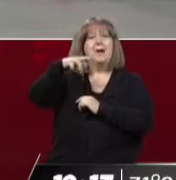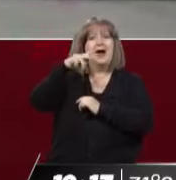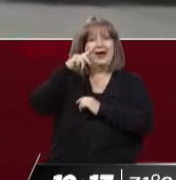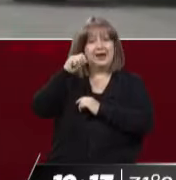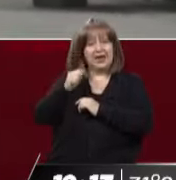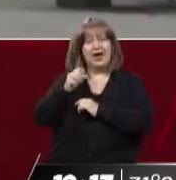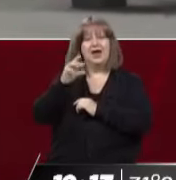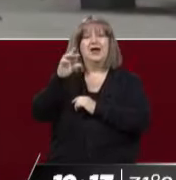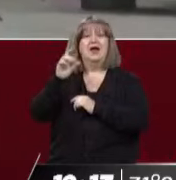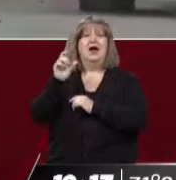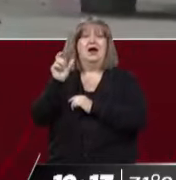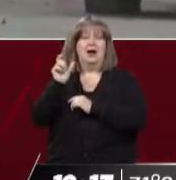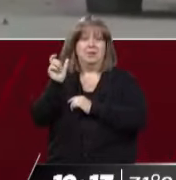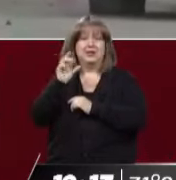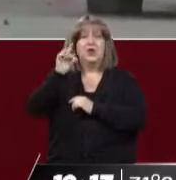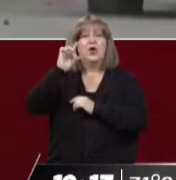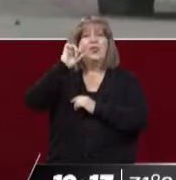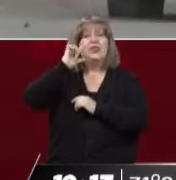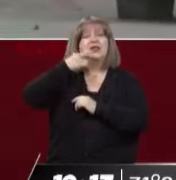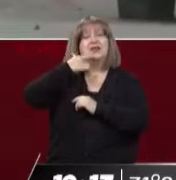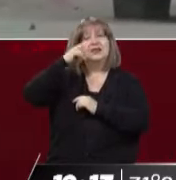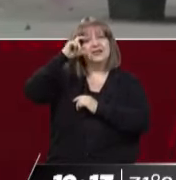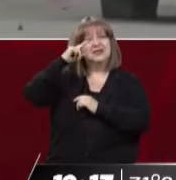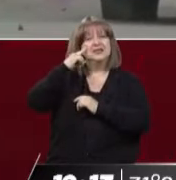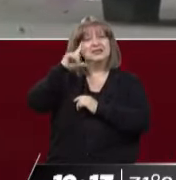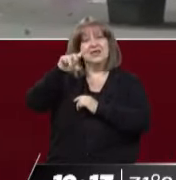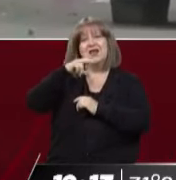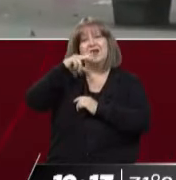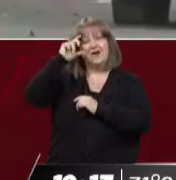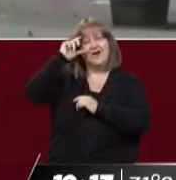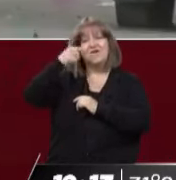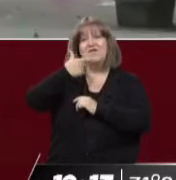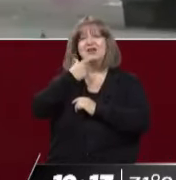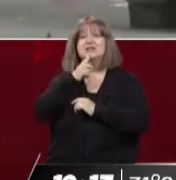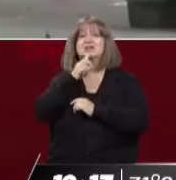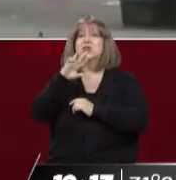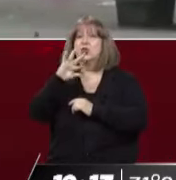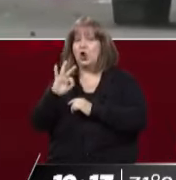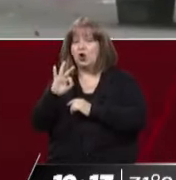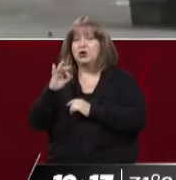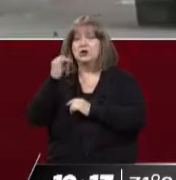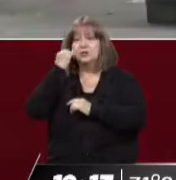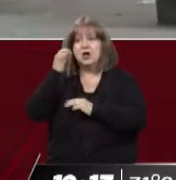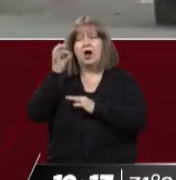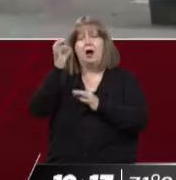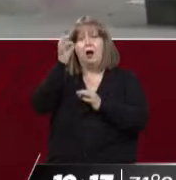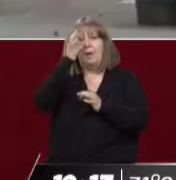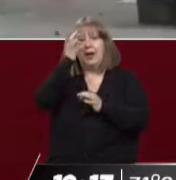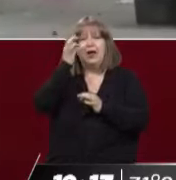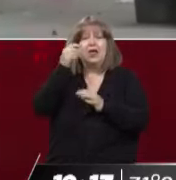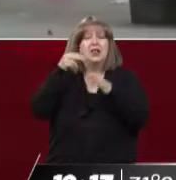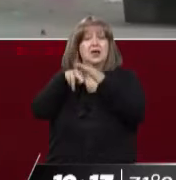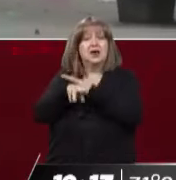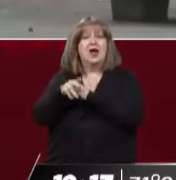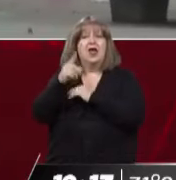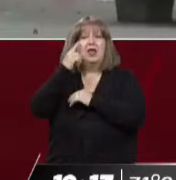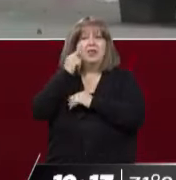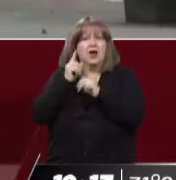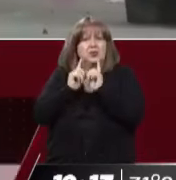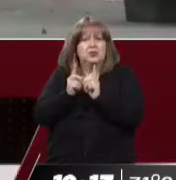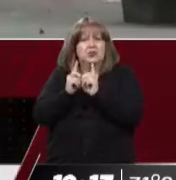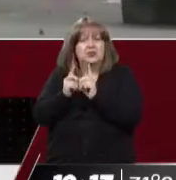su día 21 de internación en la unidad de terapia intensiva pasó a sala común este martes,